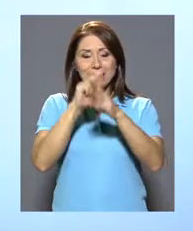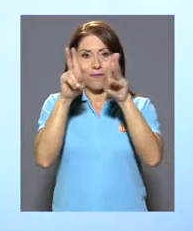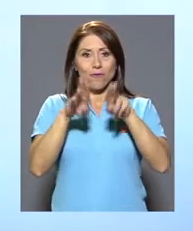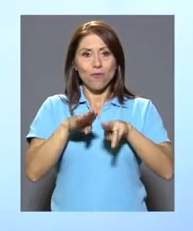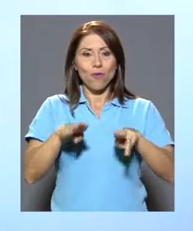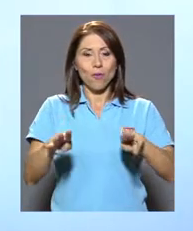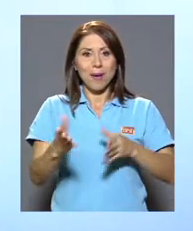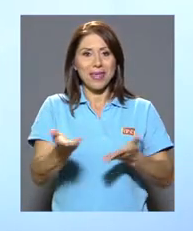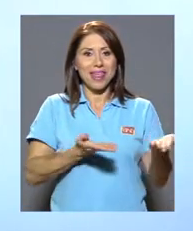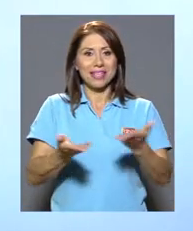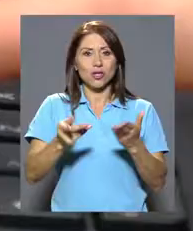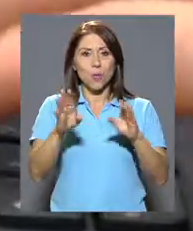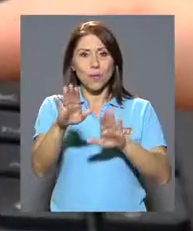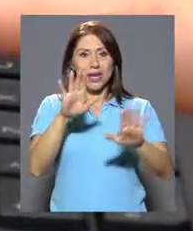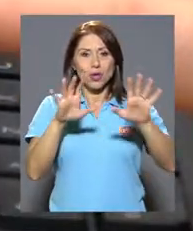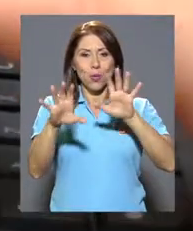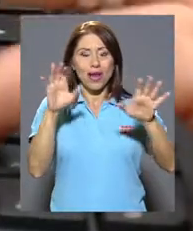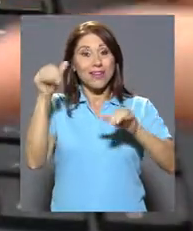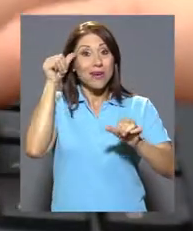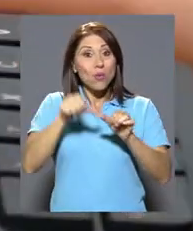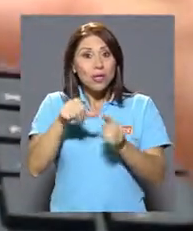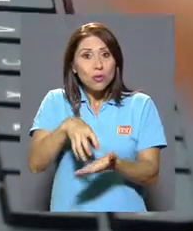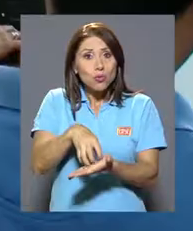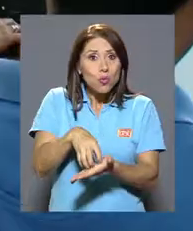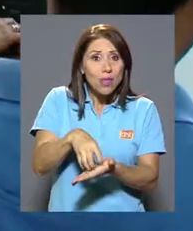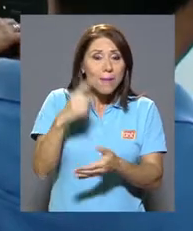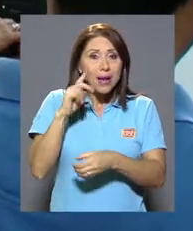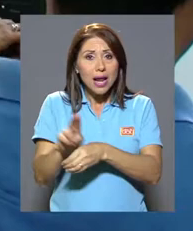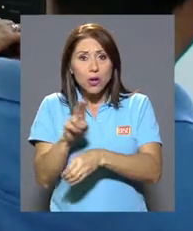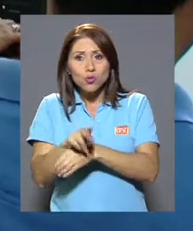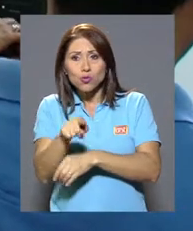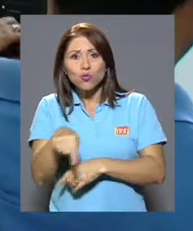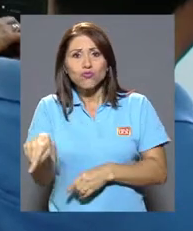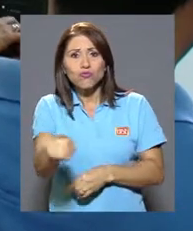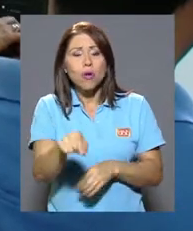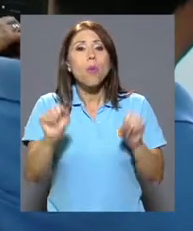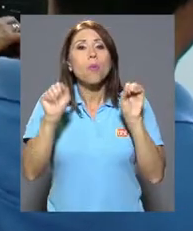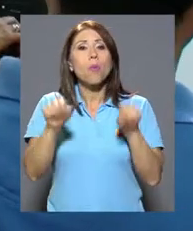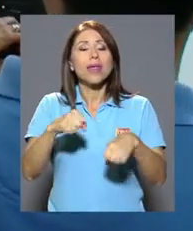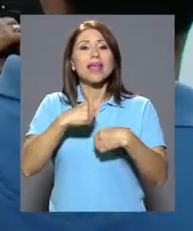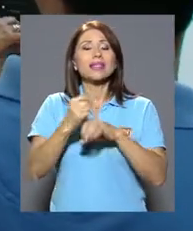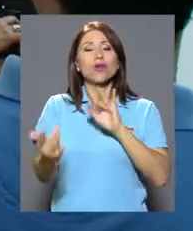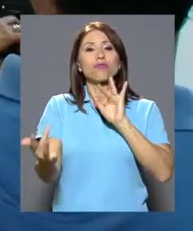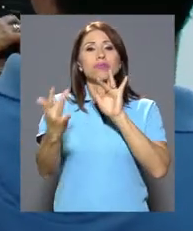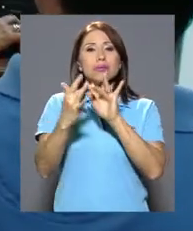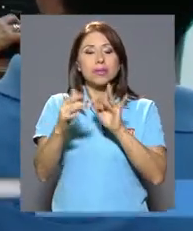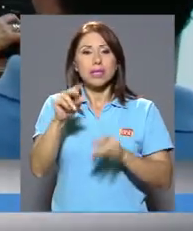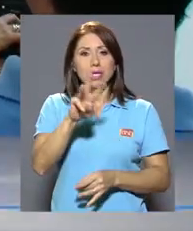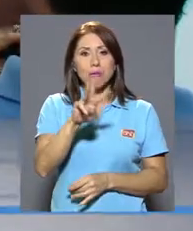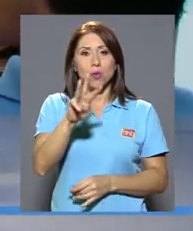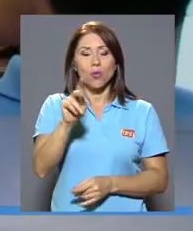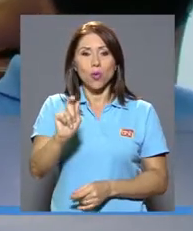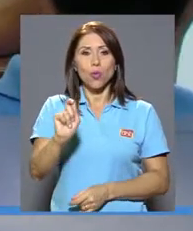Recuerde que para cualquier duda con respecto al uso de la plataforma de mediación virtual, puede visitar la dirección